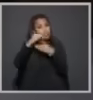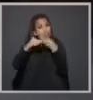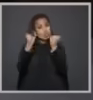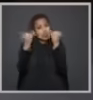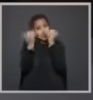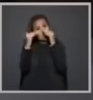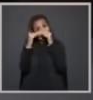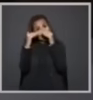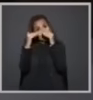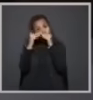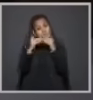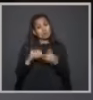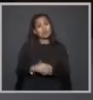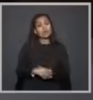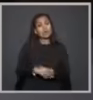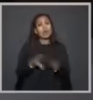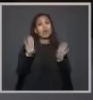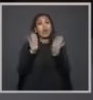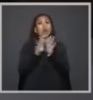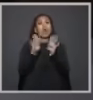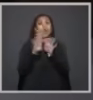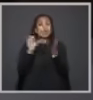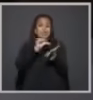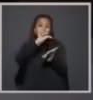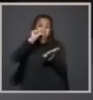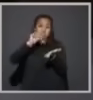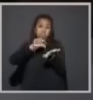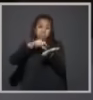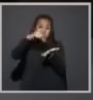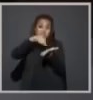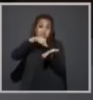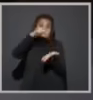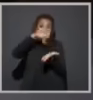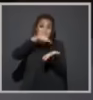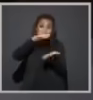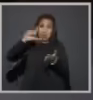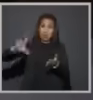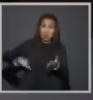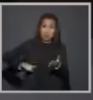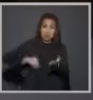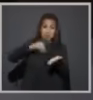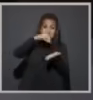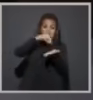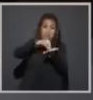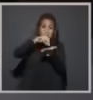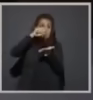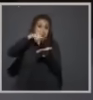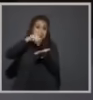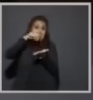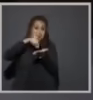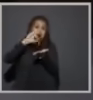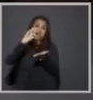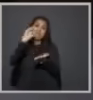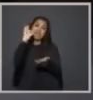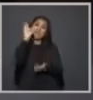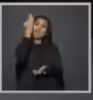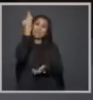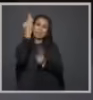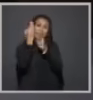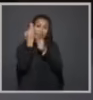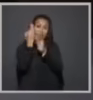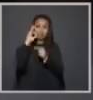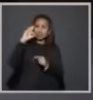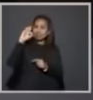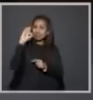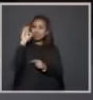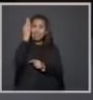forma, es descentralizar el gobierno. Además, ya no se pueden tener todas las dependencias federales en la Ciudad de México.